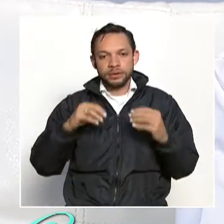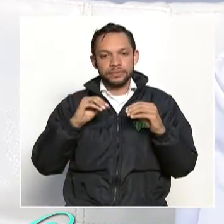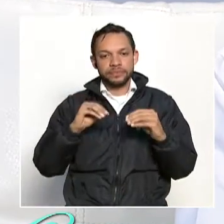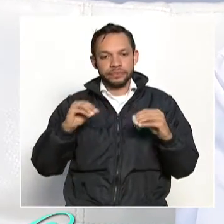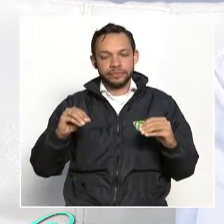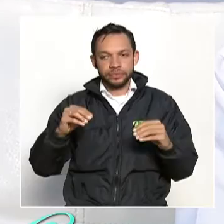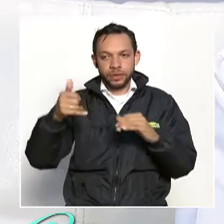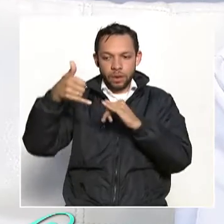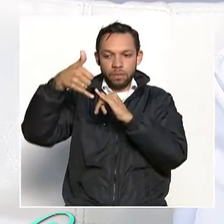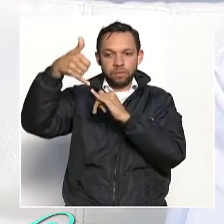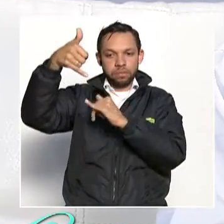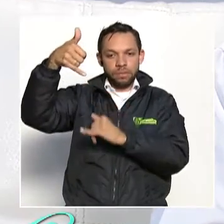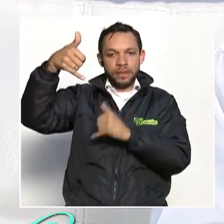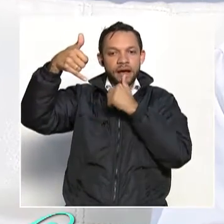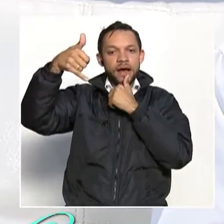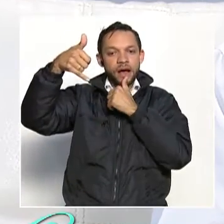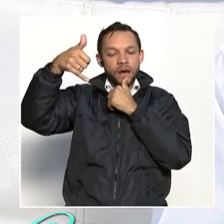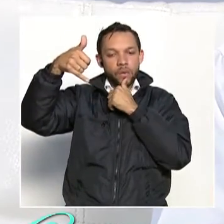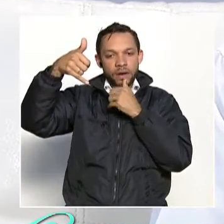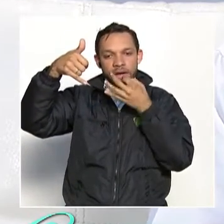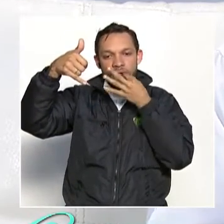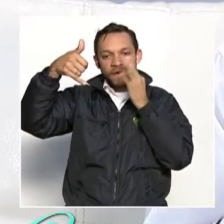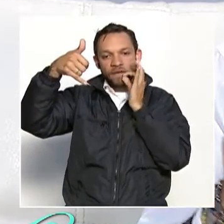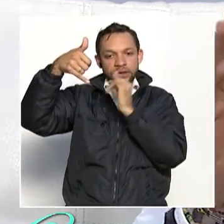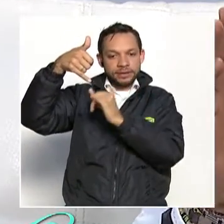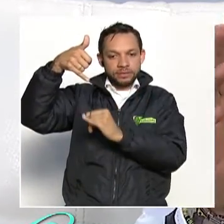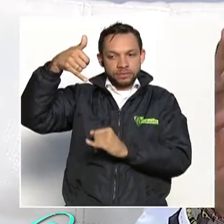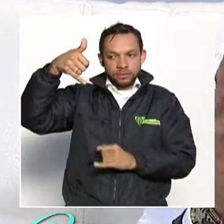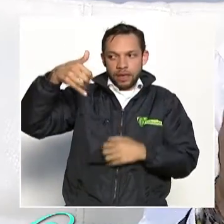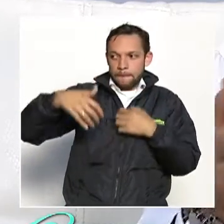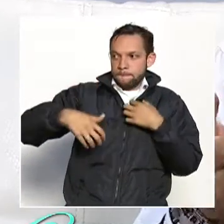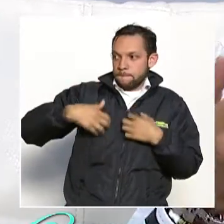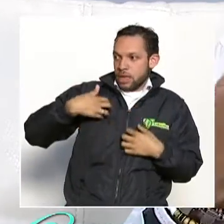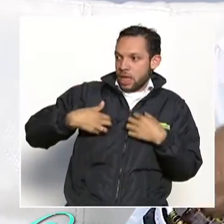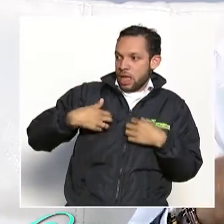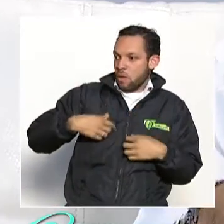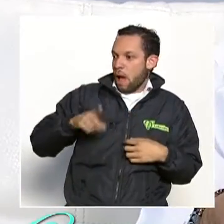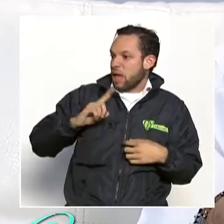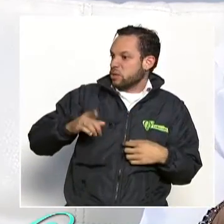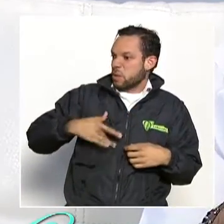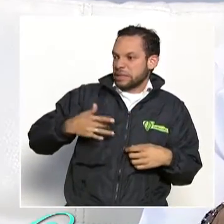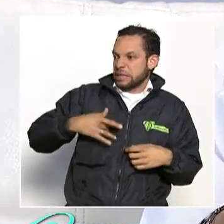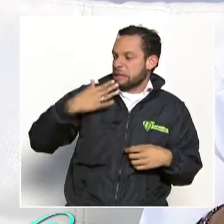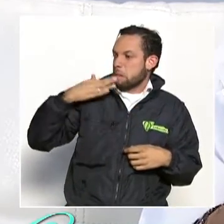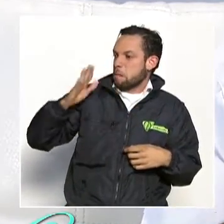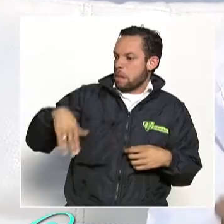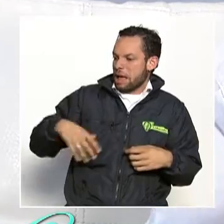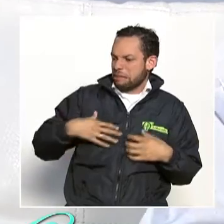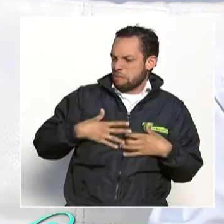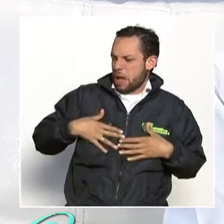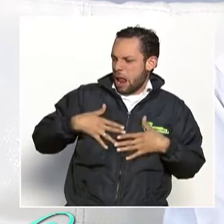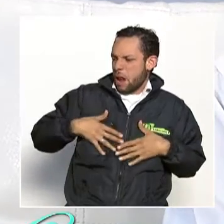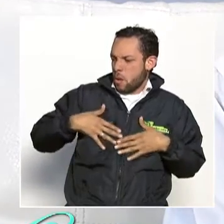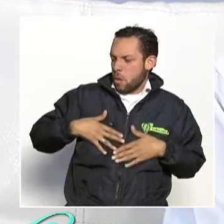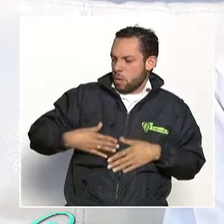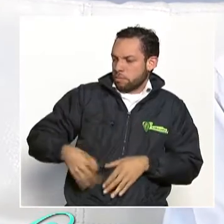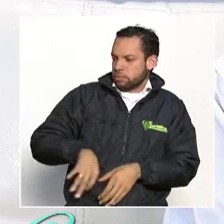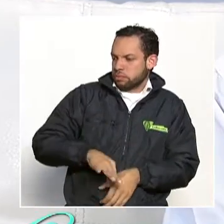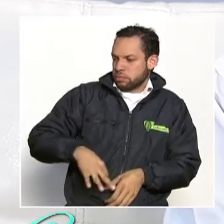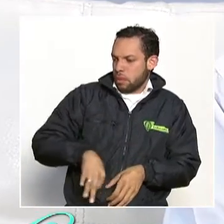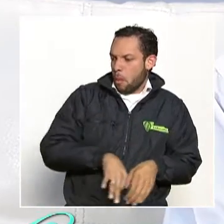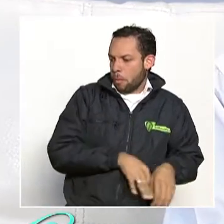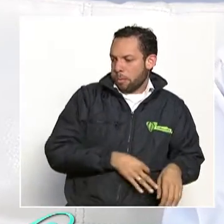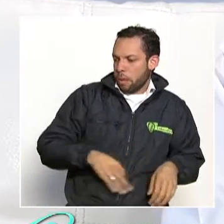un enema y mucha gente se aterroriza, porque no ha de faltar quien diga que le va a acabar la flora